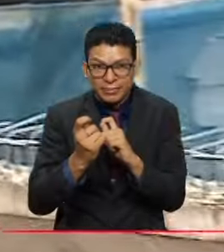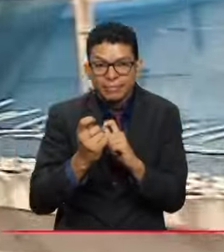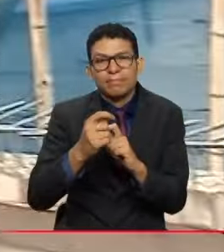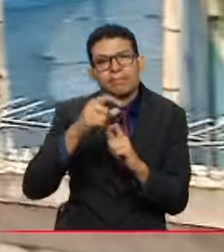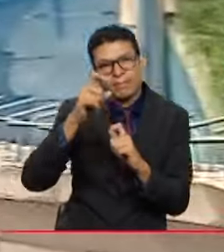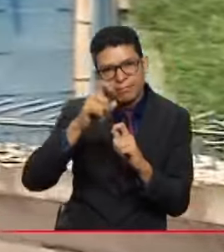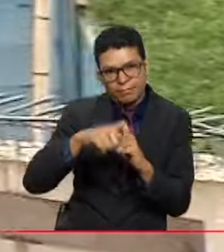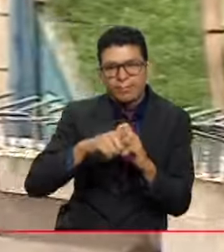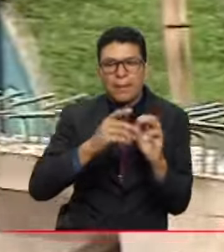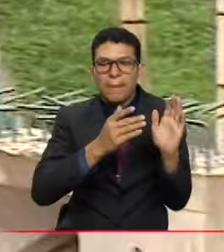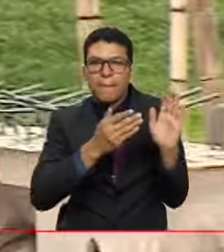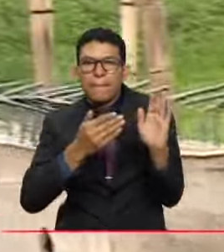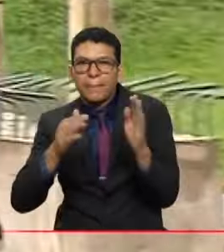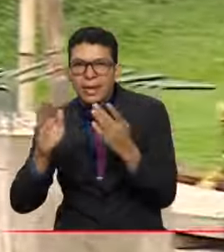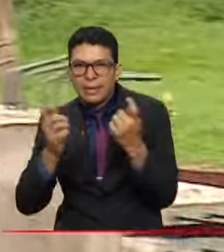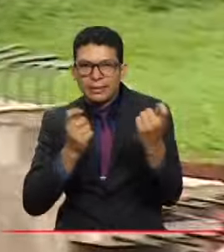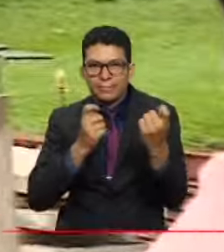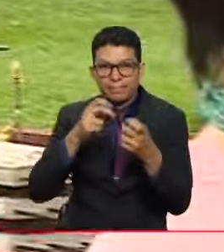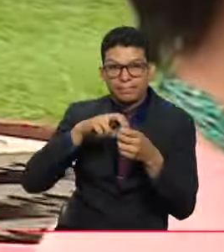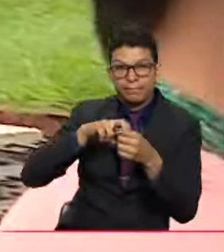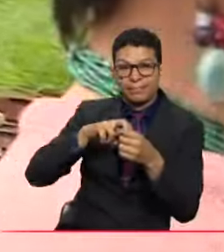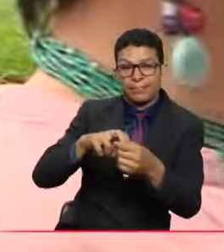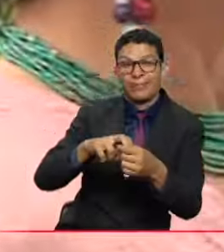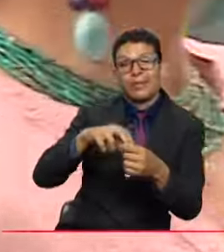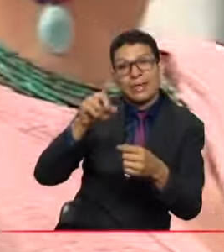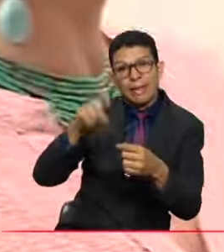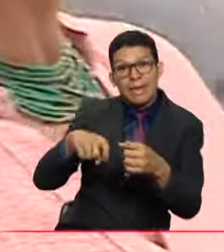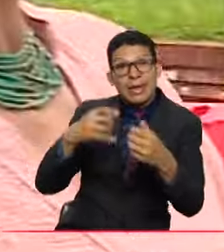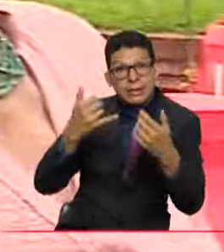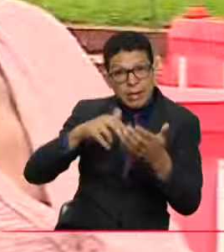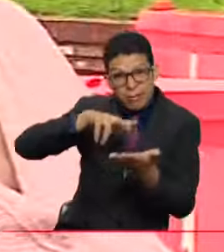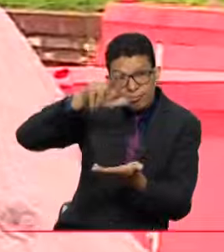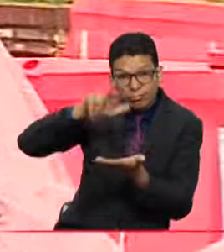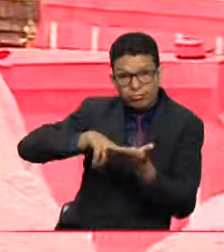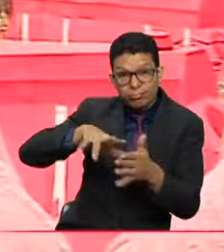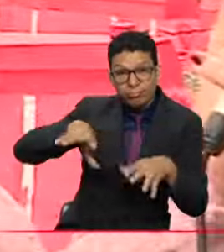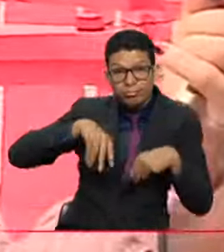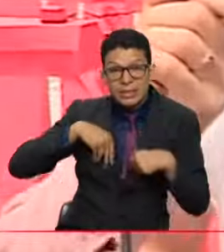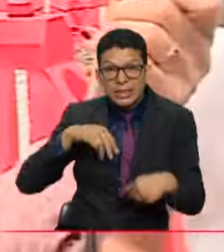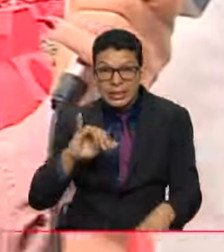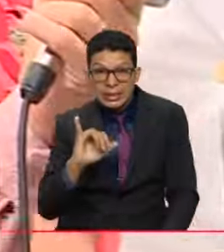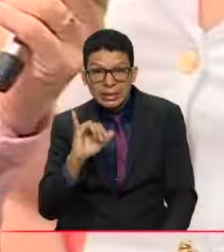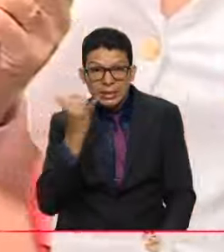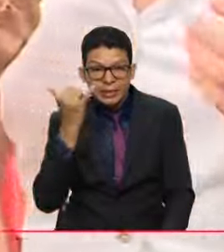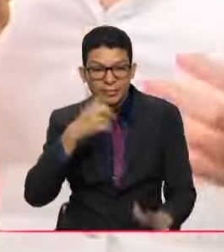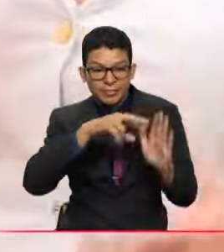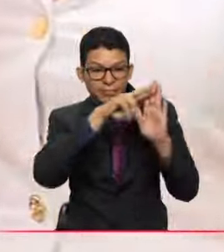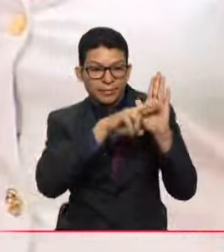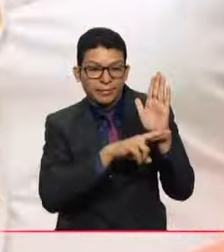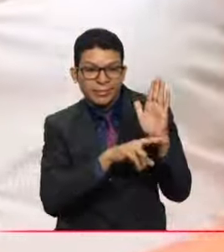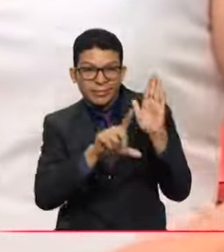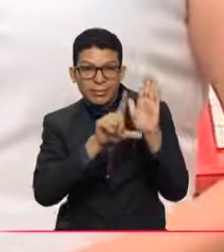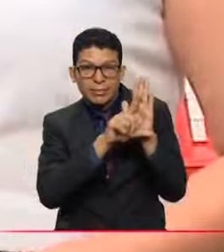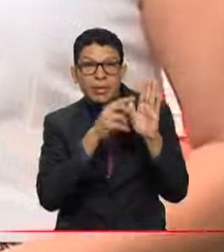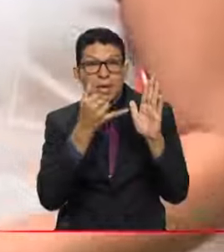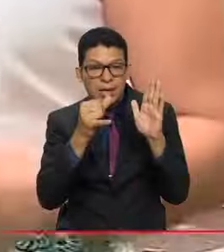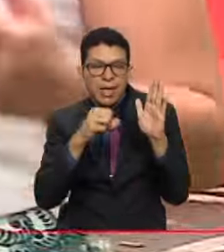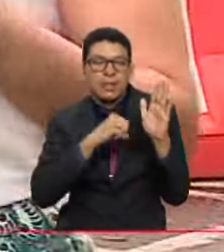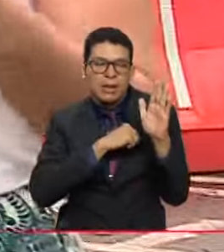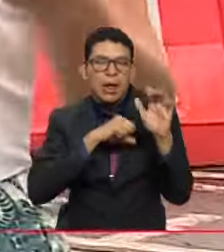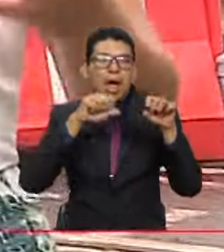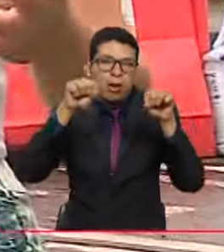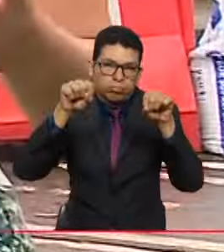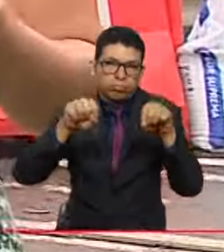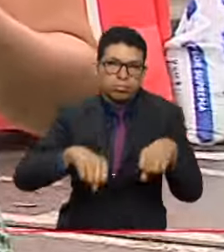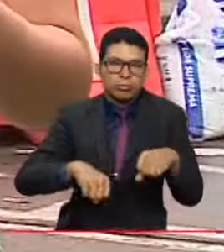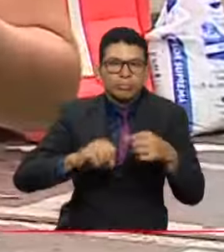bien diseñado el plan de manejo de tránsito, y ahora que ya está aprobado y que cuenta con todos los requerimientos legales, vamos a poder hacer la intervención. Vamos